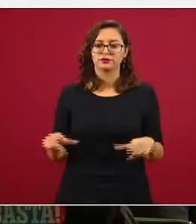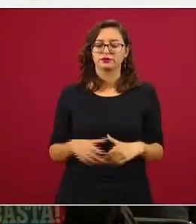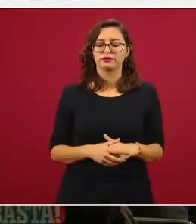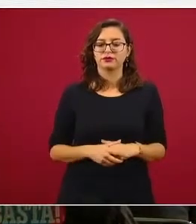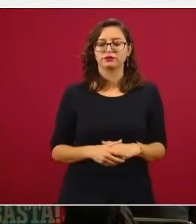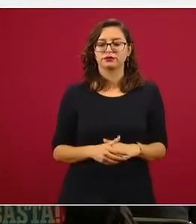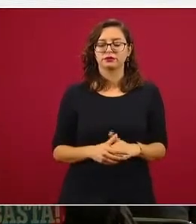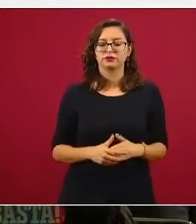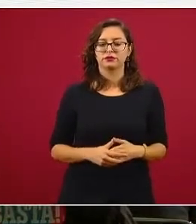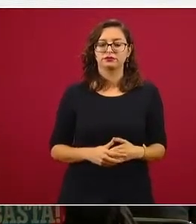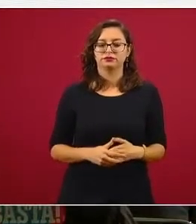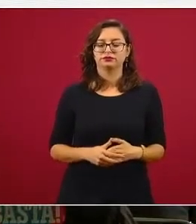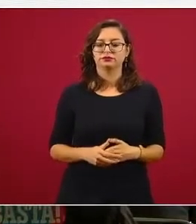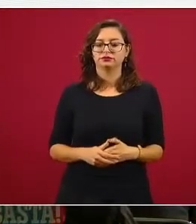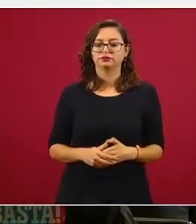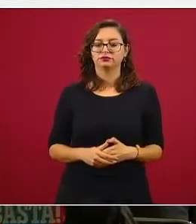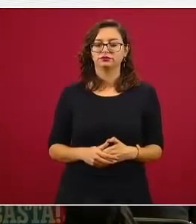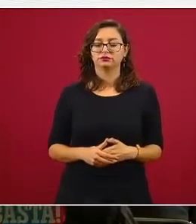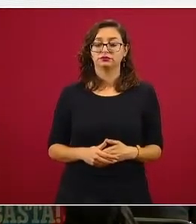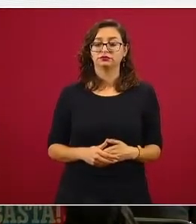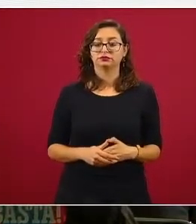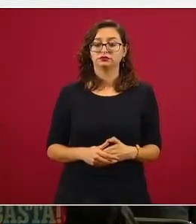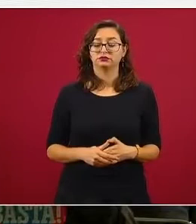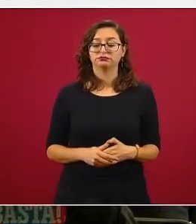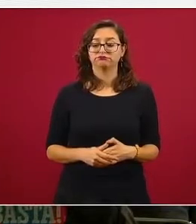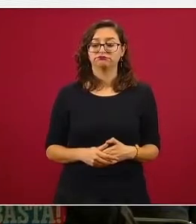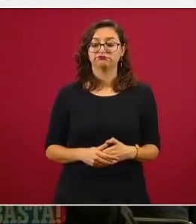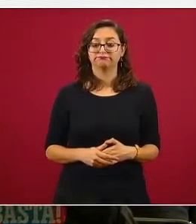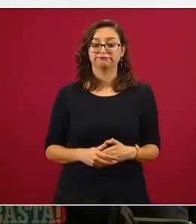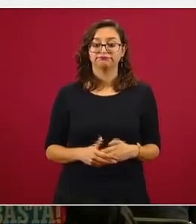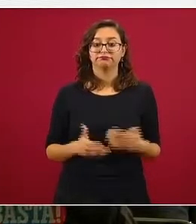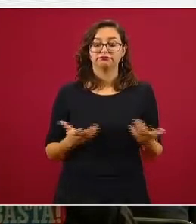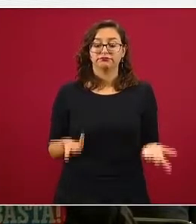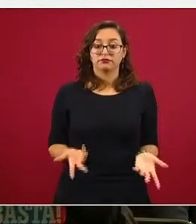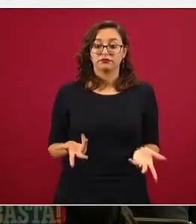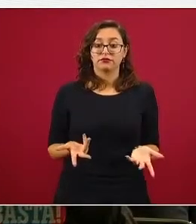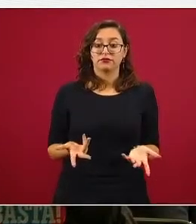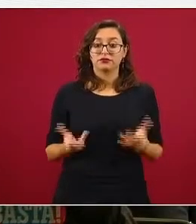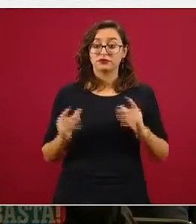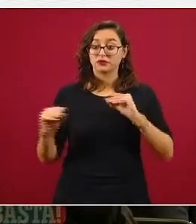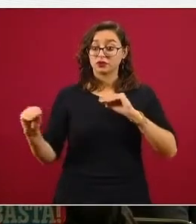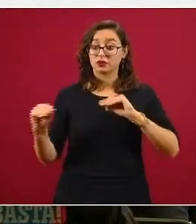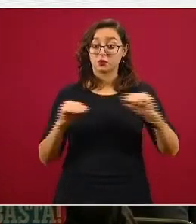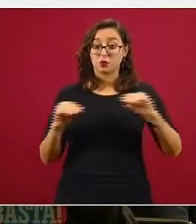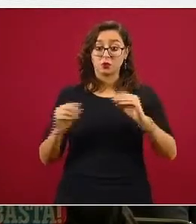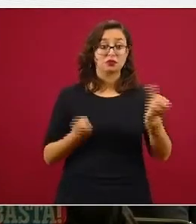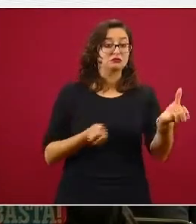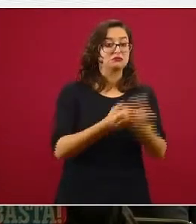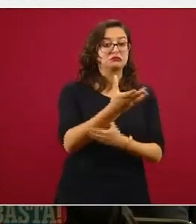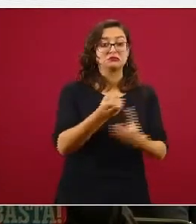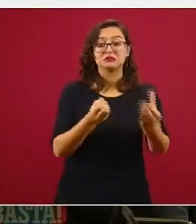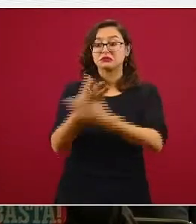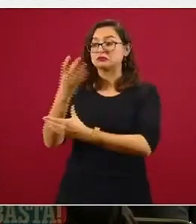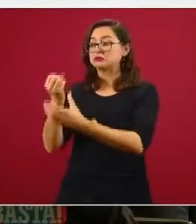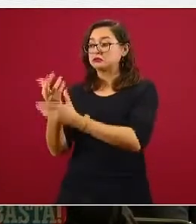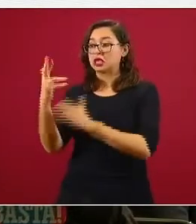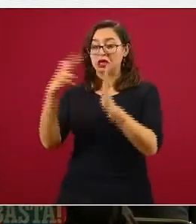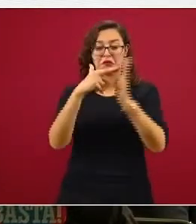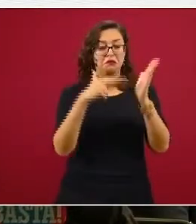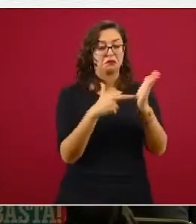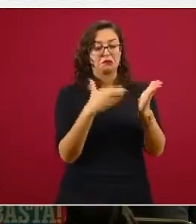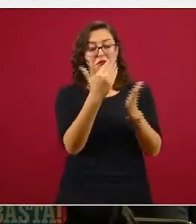sobre todo sobre todo si la movilidad no se acompaña de estas de estas recomendaciones